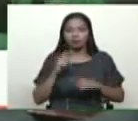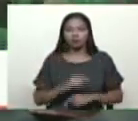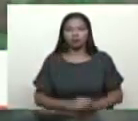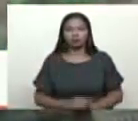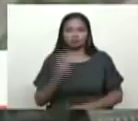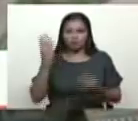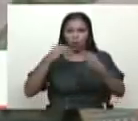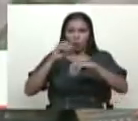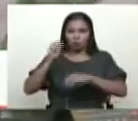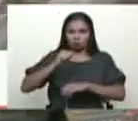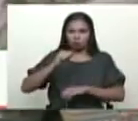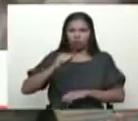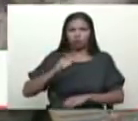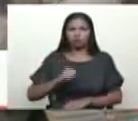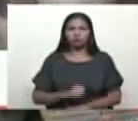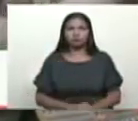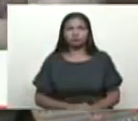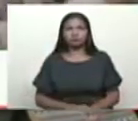¿Están de acuerdo?